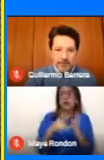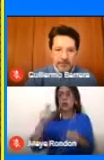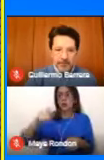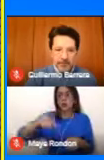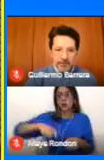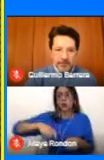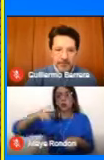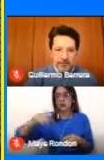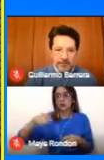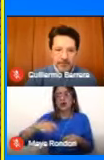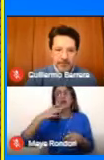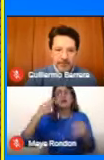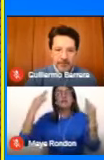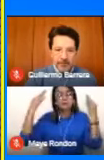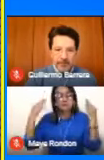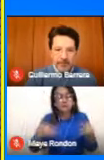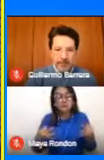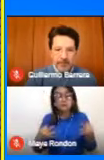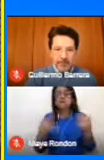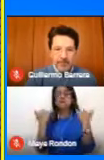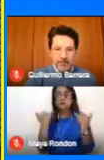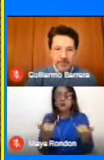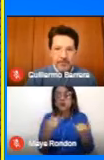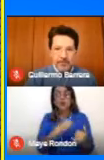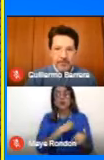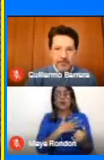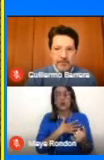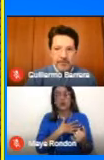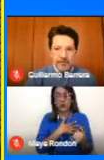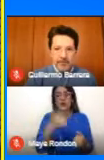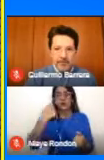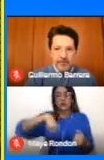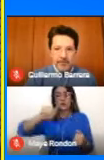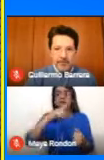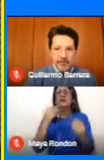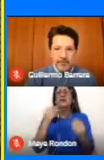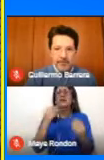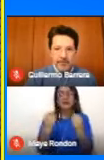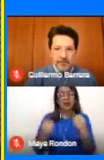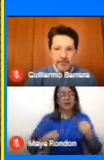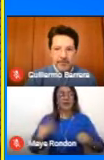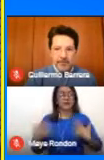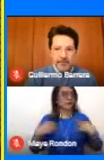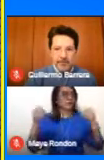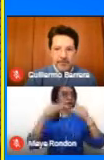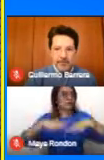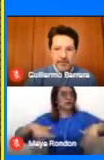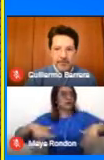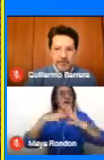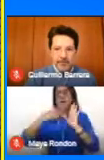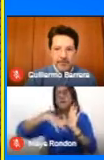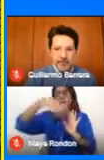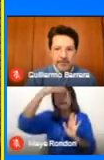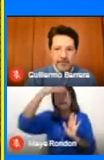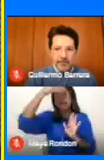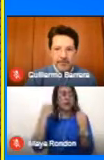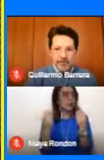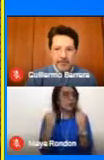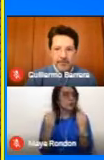Realmente estamos dándoles la oportunidad de que disfruten el espacio, de que aprendan muchísimo, de